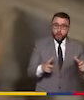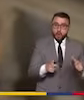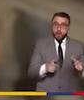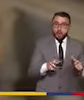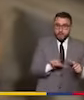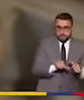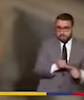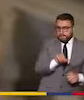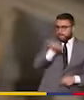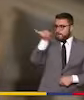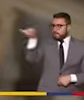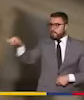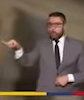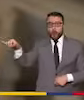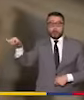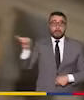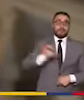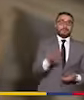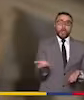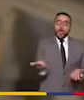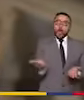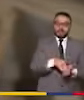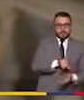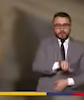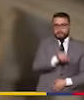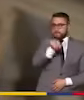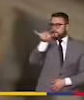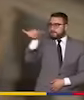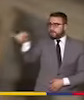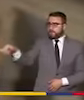dos, desde oficinas